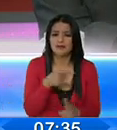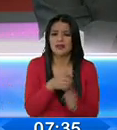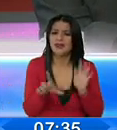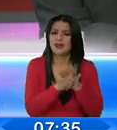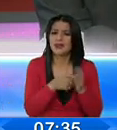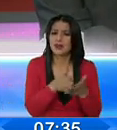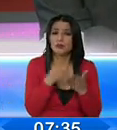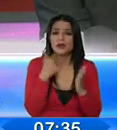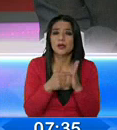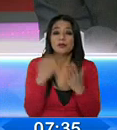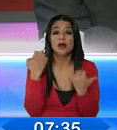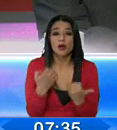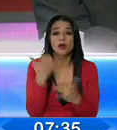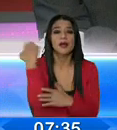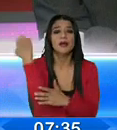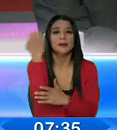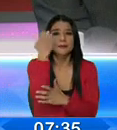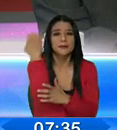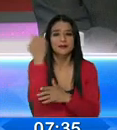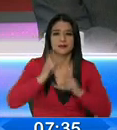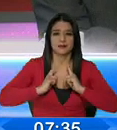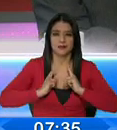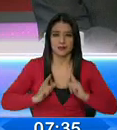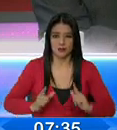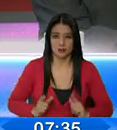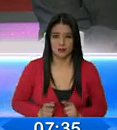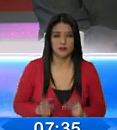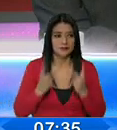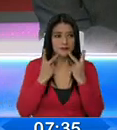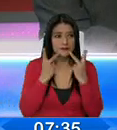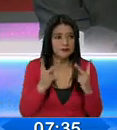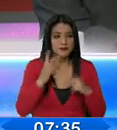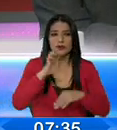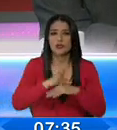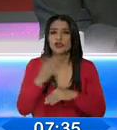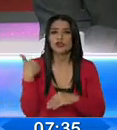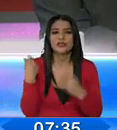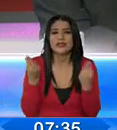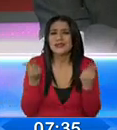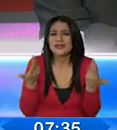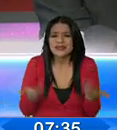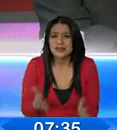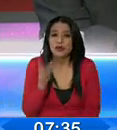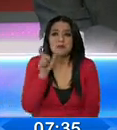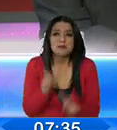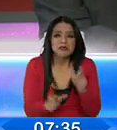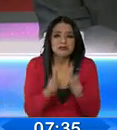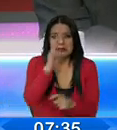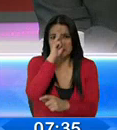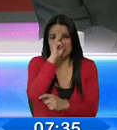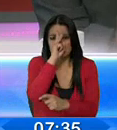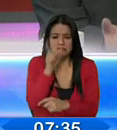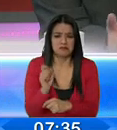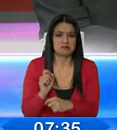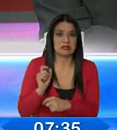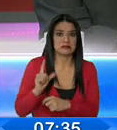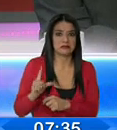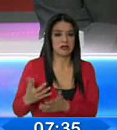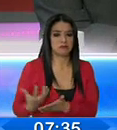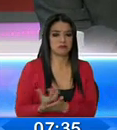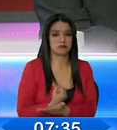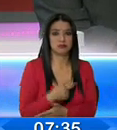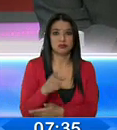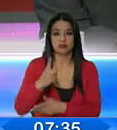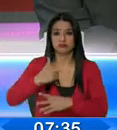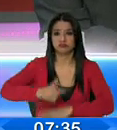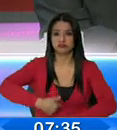una emergencia médica donde estamos viendo que el país no tiene plata, existe este tipo de sobreprecios. Usted, siendo la